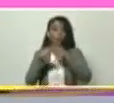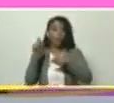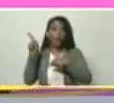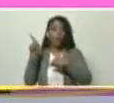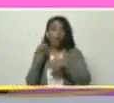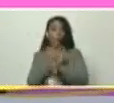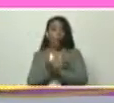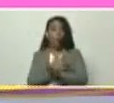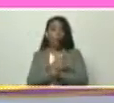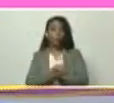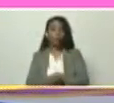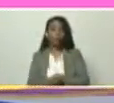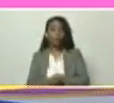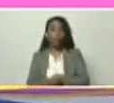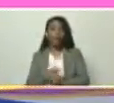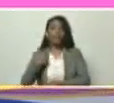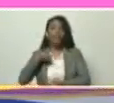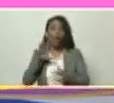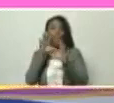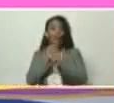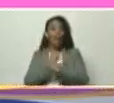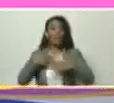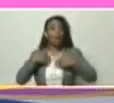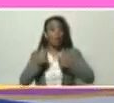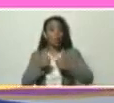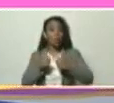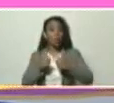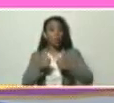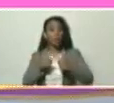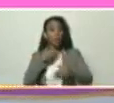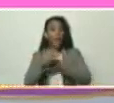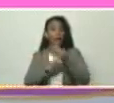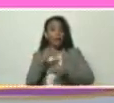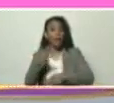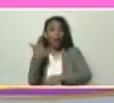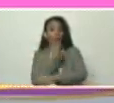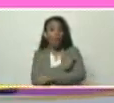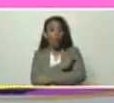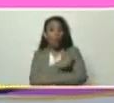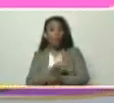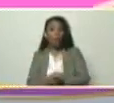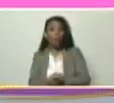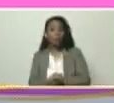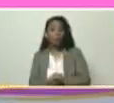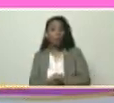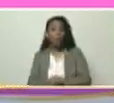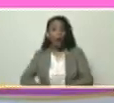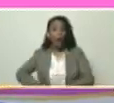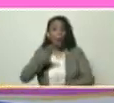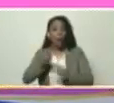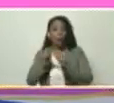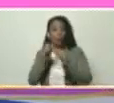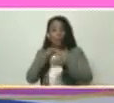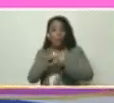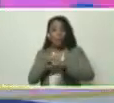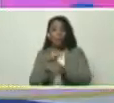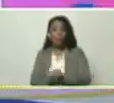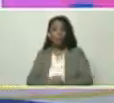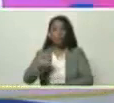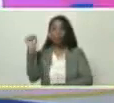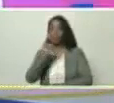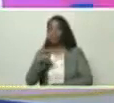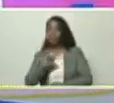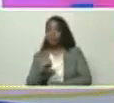juego. Tienen que confiar en la salud y confiar en la vacuna. Valga el comentario. Continúe, ministra. Entonces, sí,